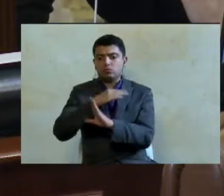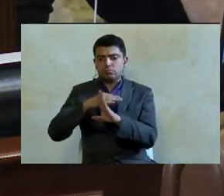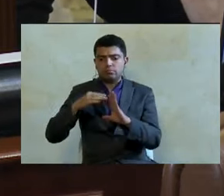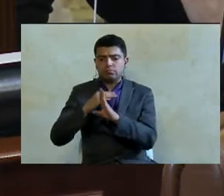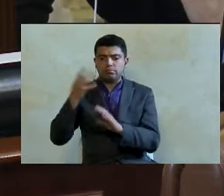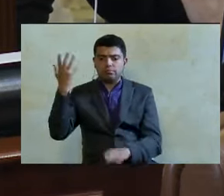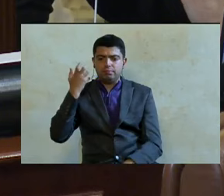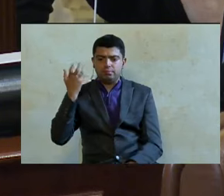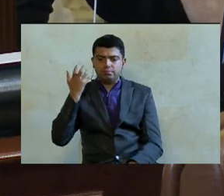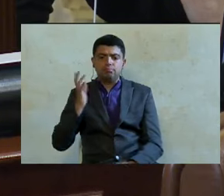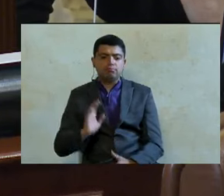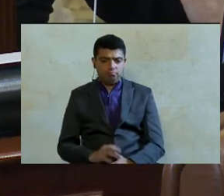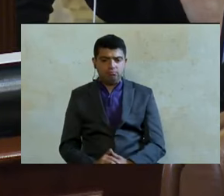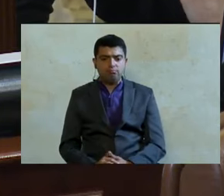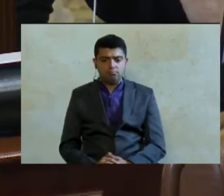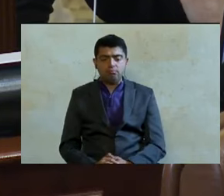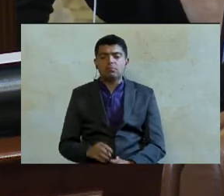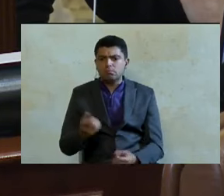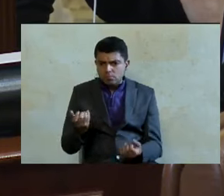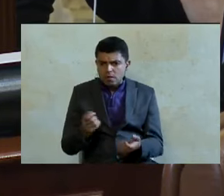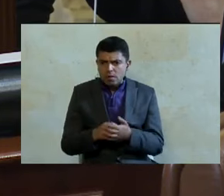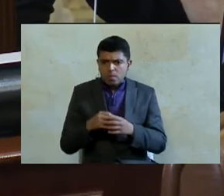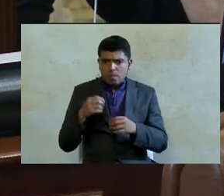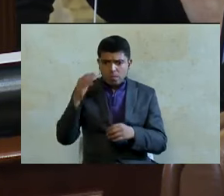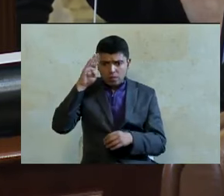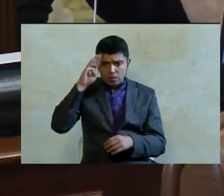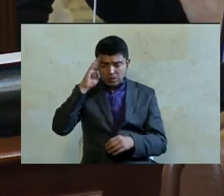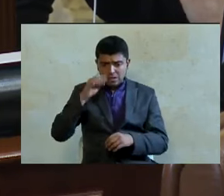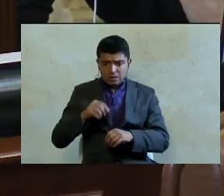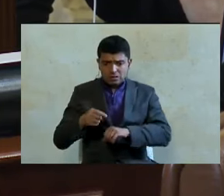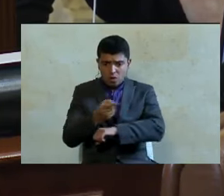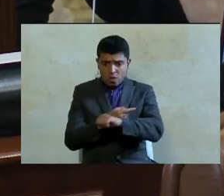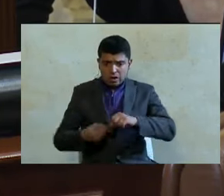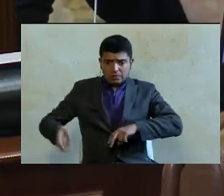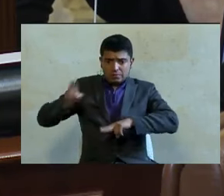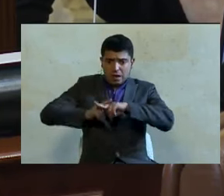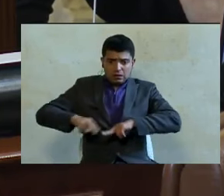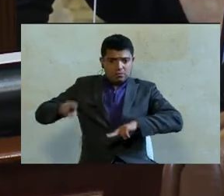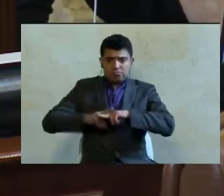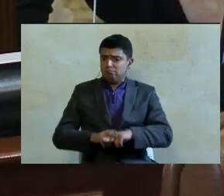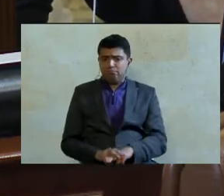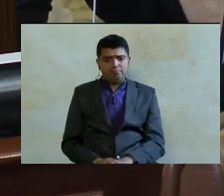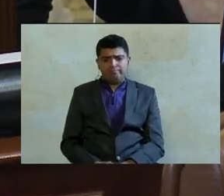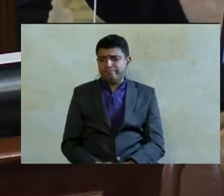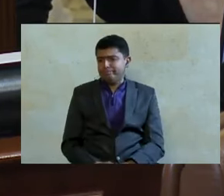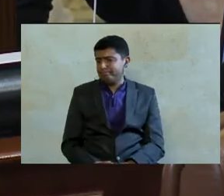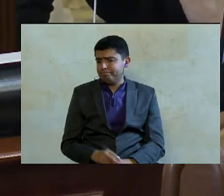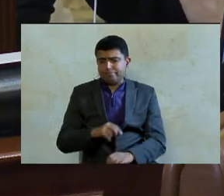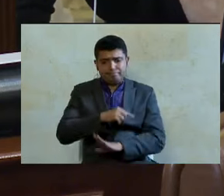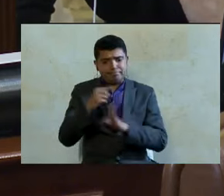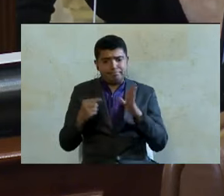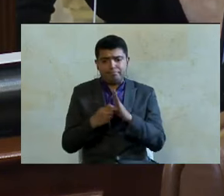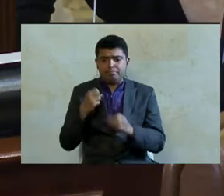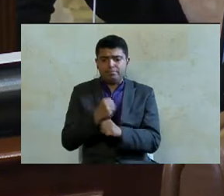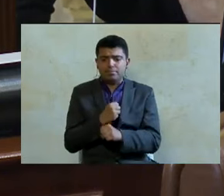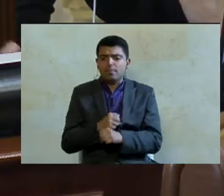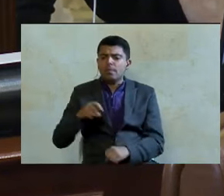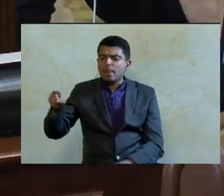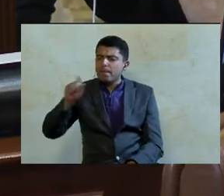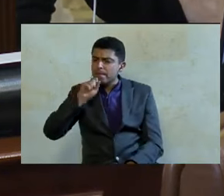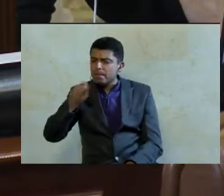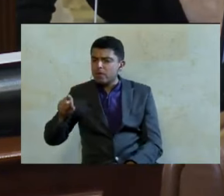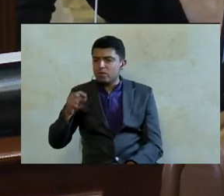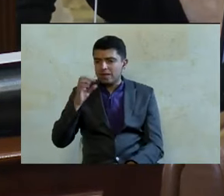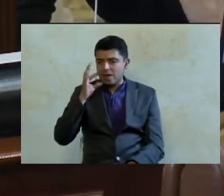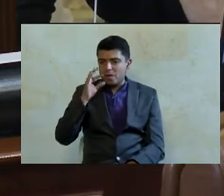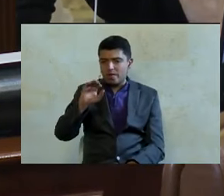yo sí me genera una preocupación doctora lirio usted que ha sido un defensor de los derechos humanos y le pregunto es que los